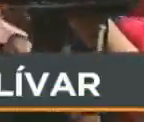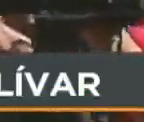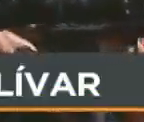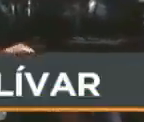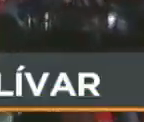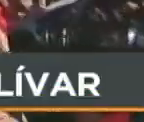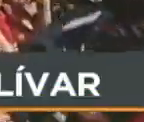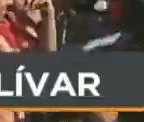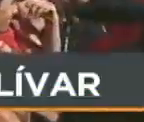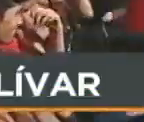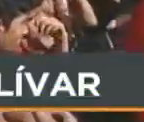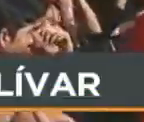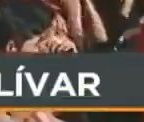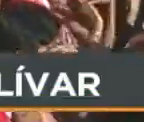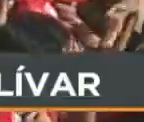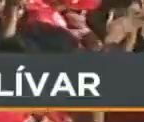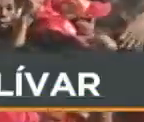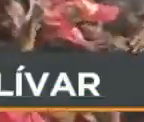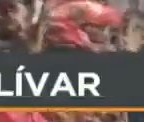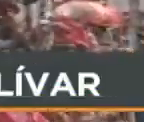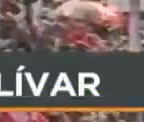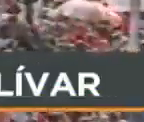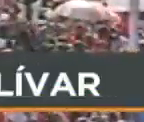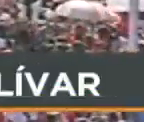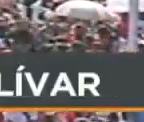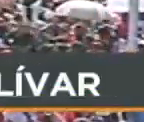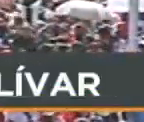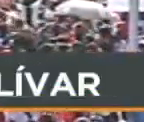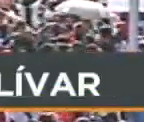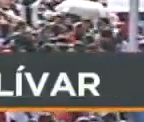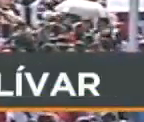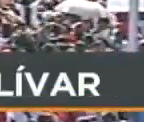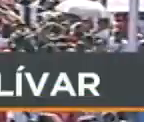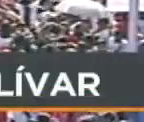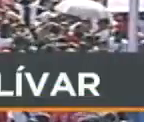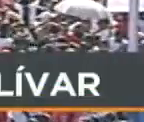de vida buena de la bella la santa